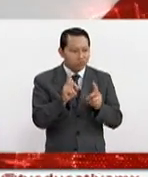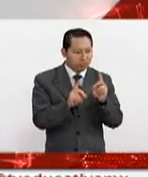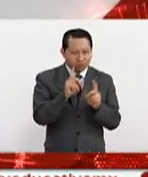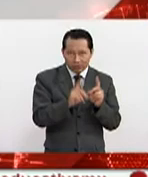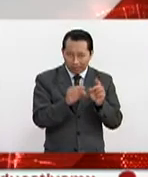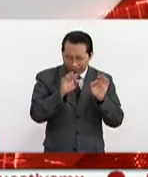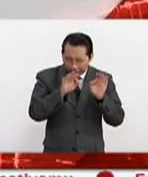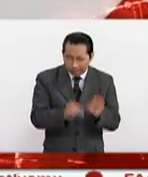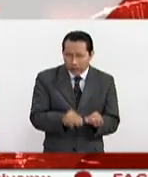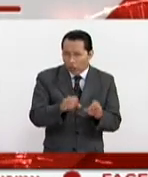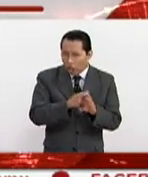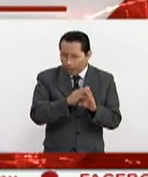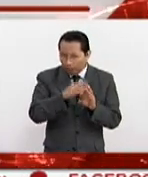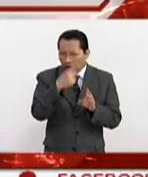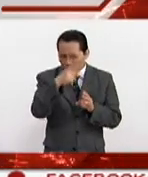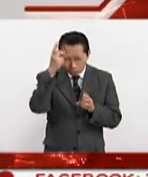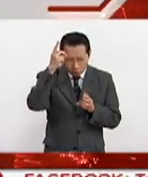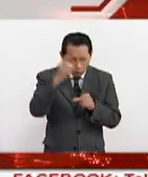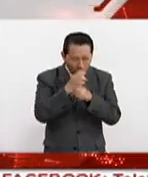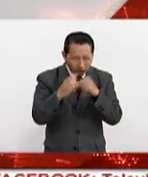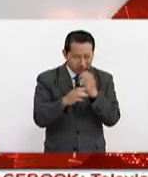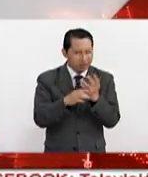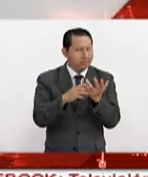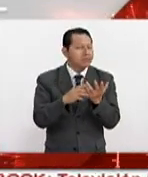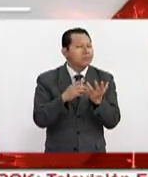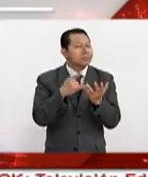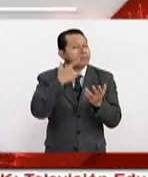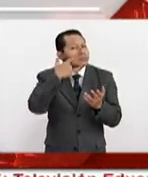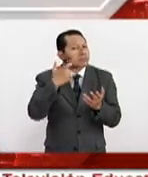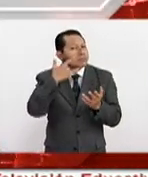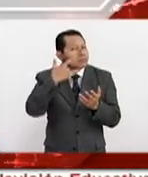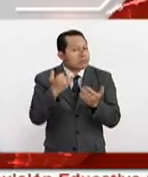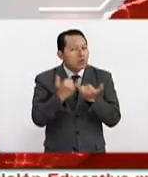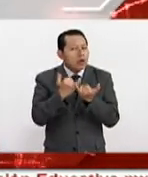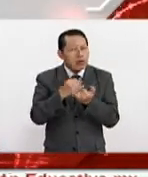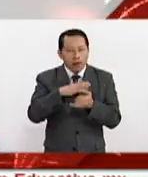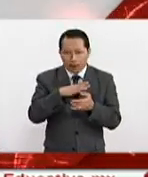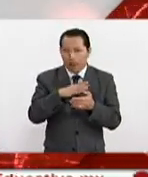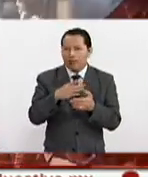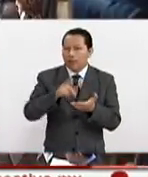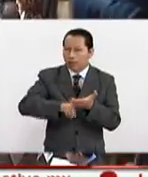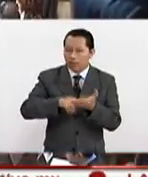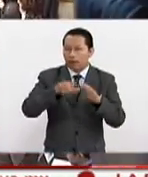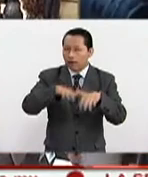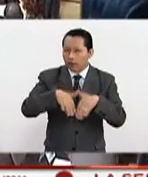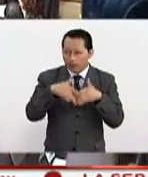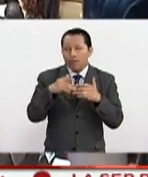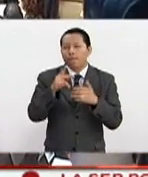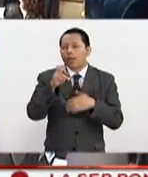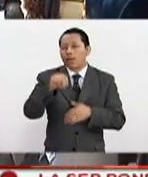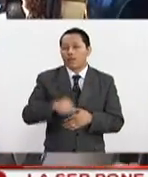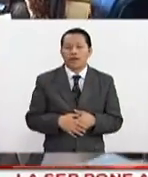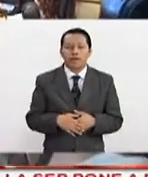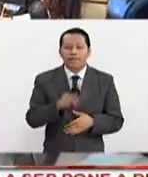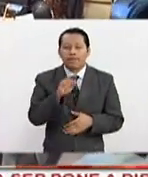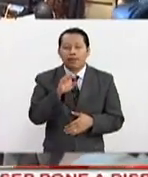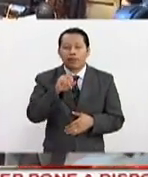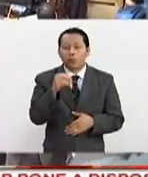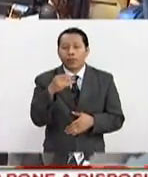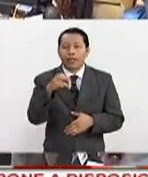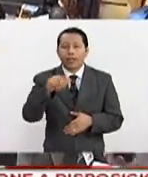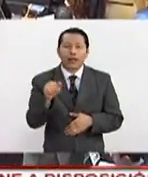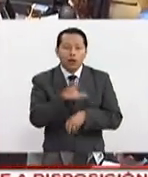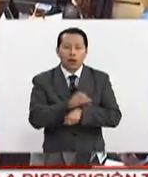honorabilidad patrimonial, con dudas en su proceder en las asambleas del Partido de Acción Nacional. Fernando Herrera, coordinador del PAN